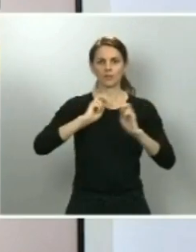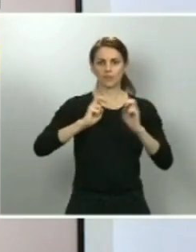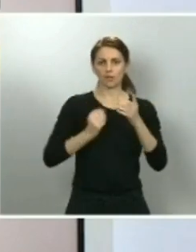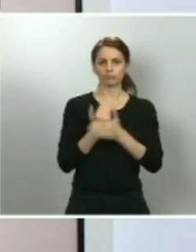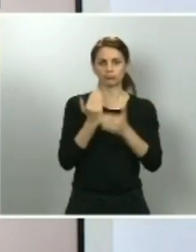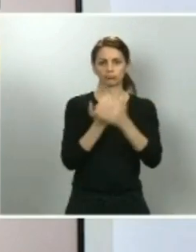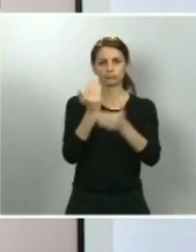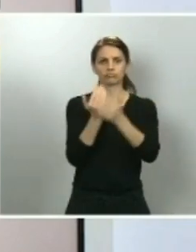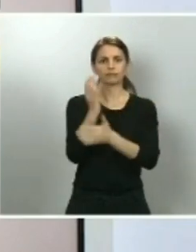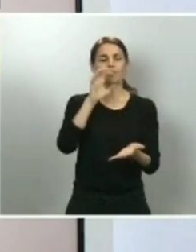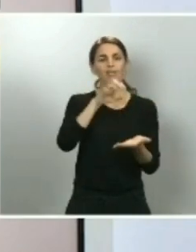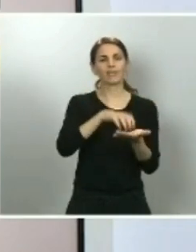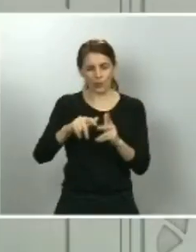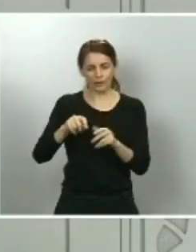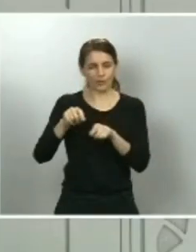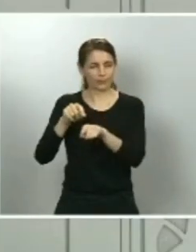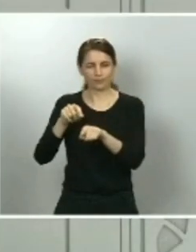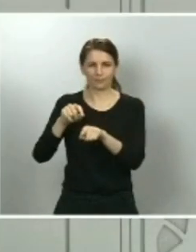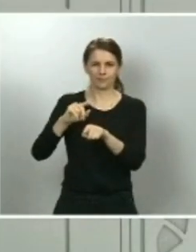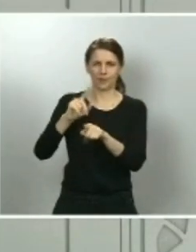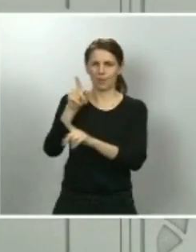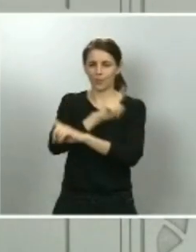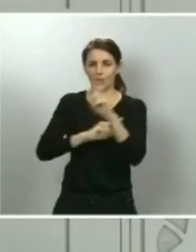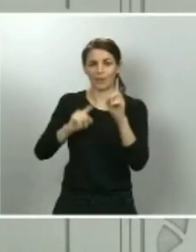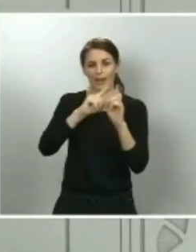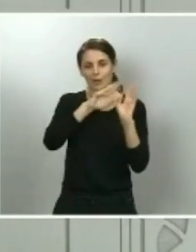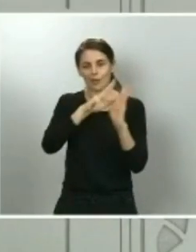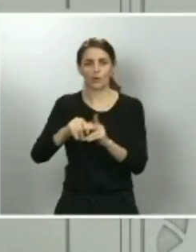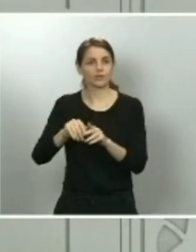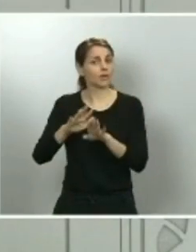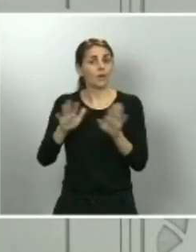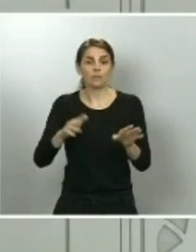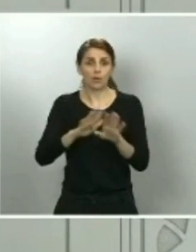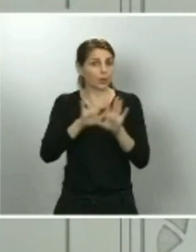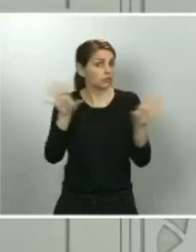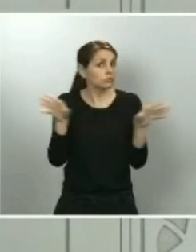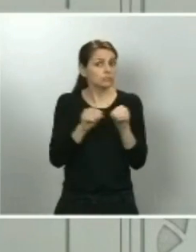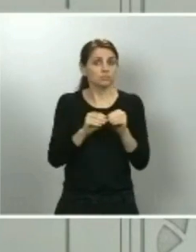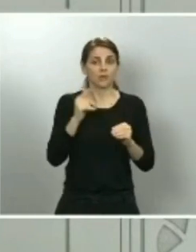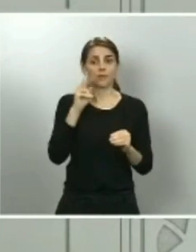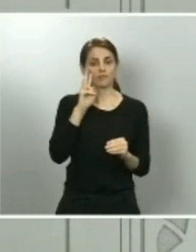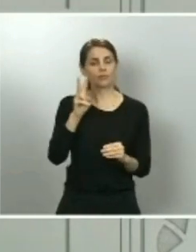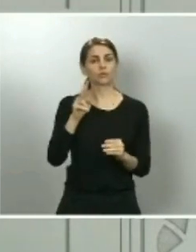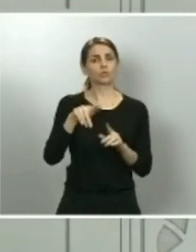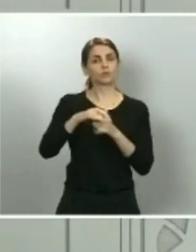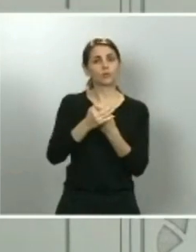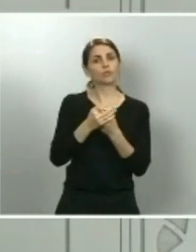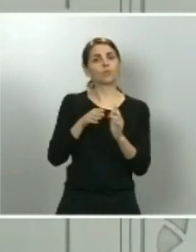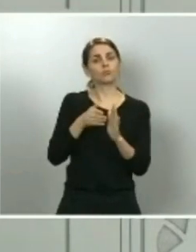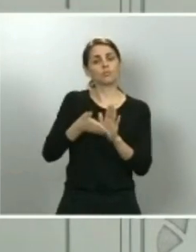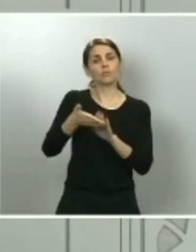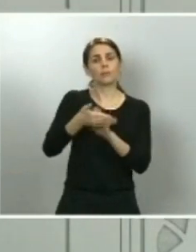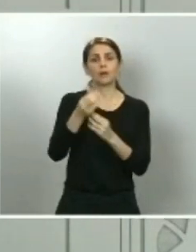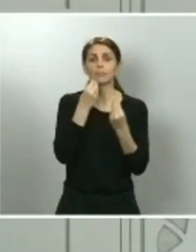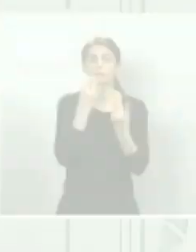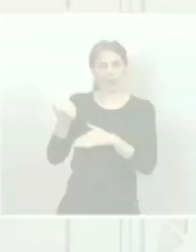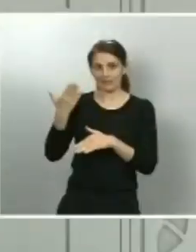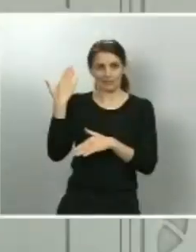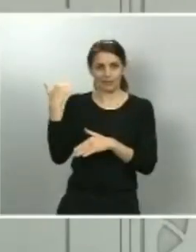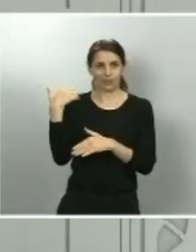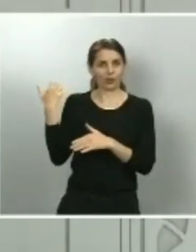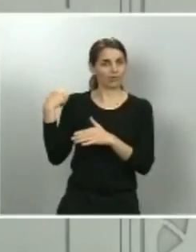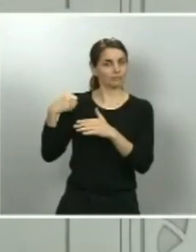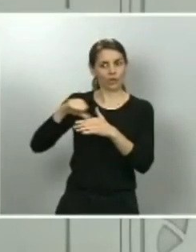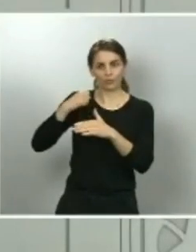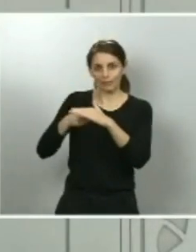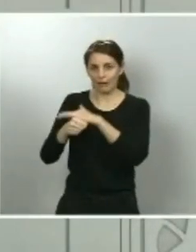favorable y muy buena. Pero en todo caso, las tendencias que estamos observando son muy, muy favorables y en la línea de lo que esperaríamos en este momento de la transmisión. Con